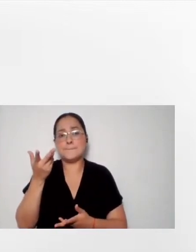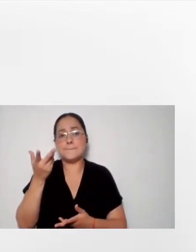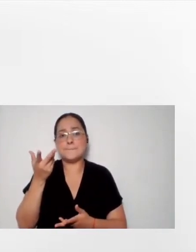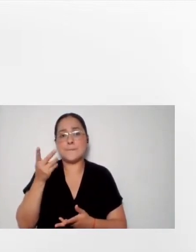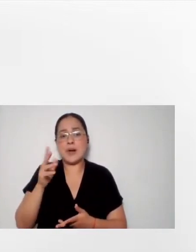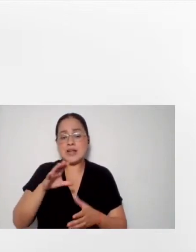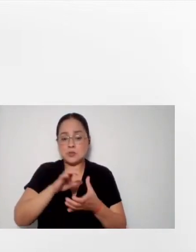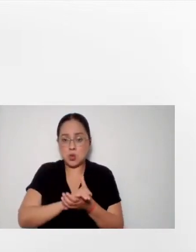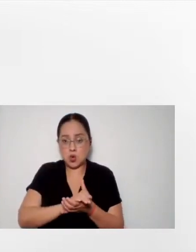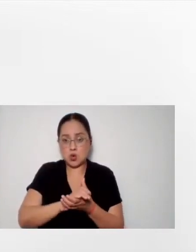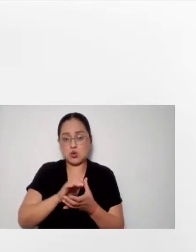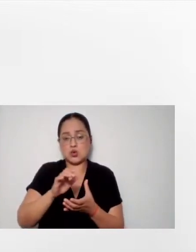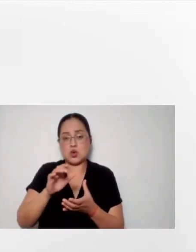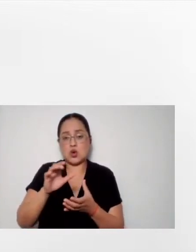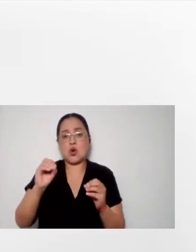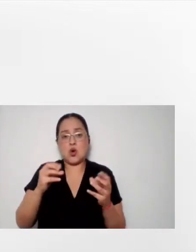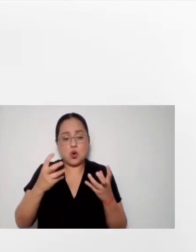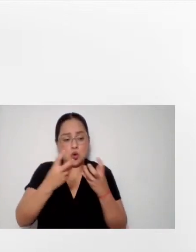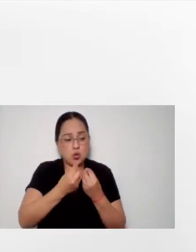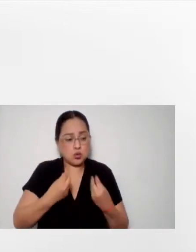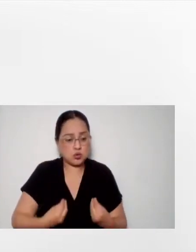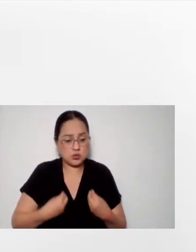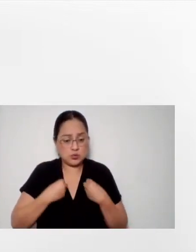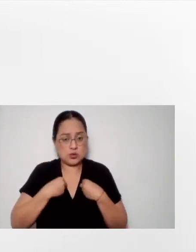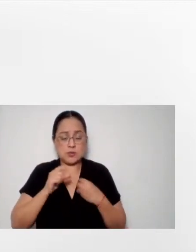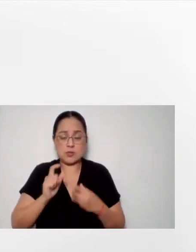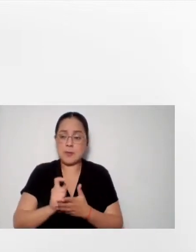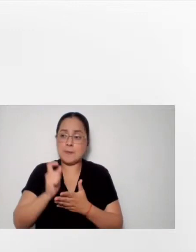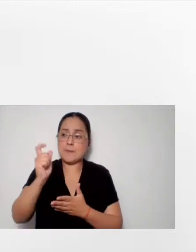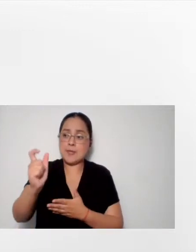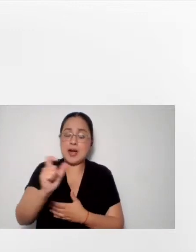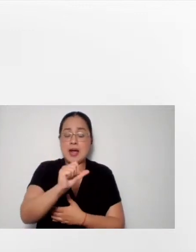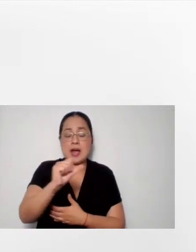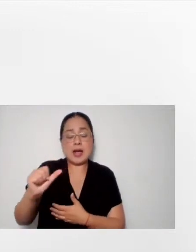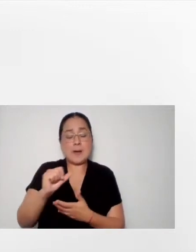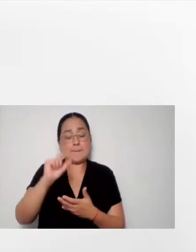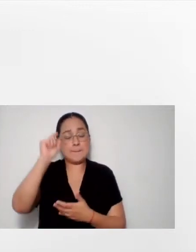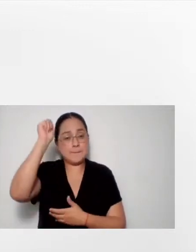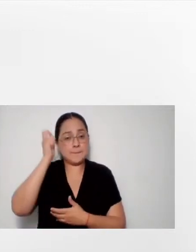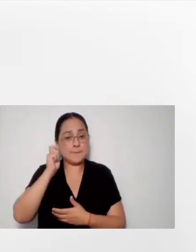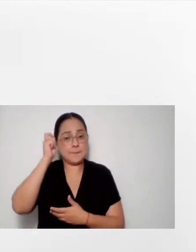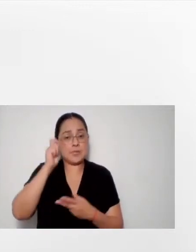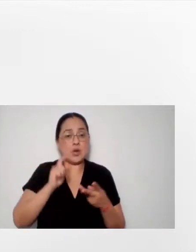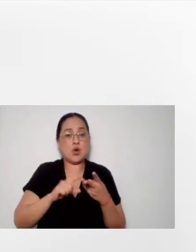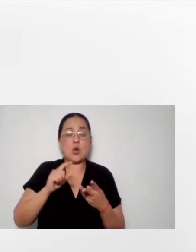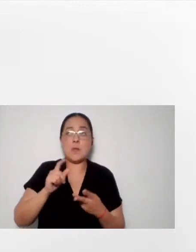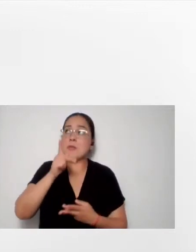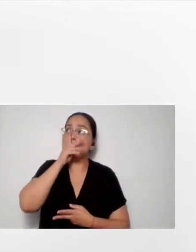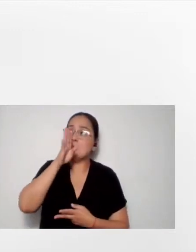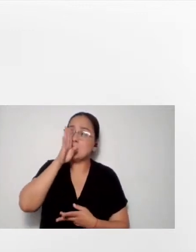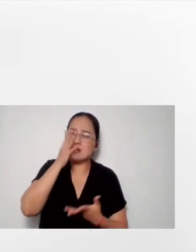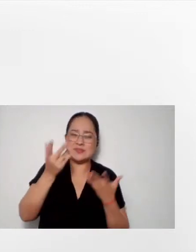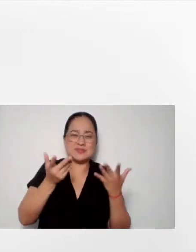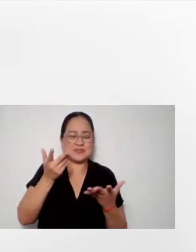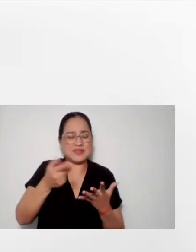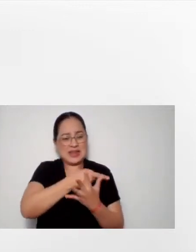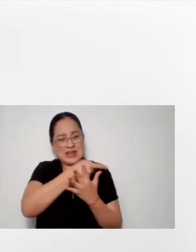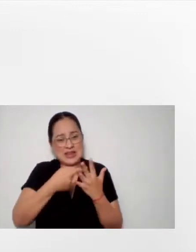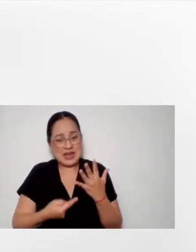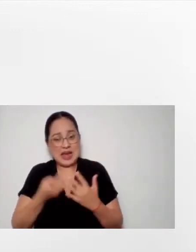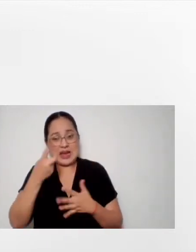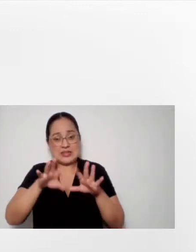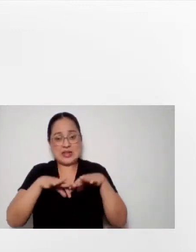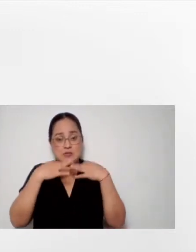cónyuges o de concubinato, o sea, que haya un vínculo de pareja, y entonces estos son las razones o los vínculos